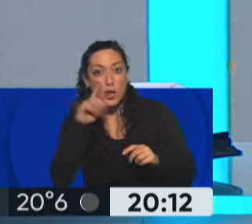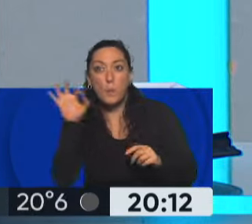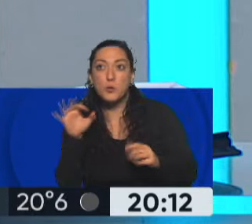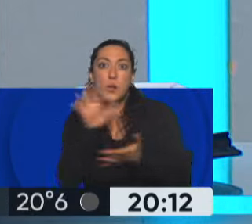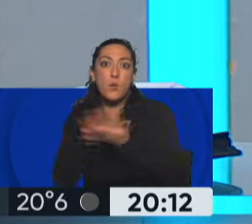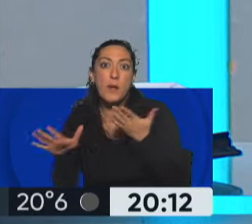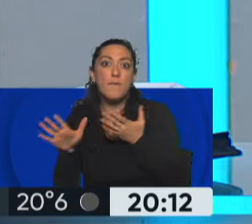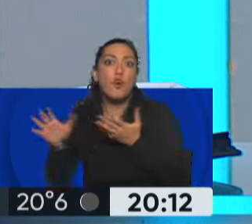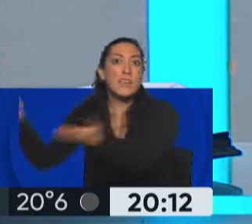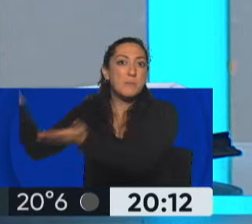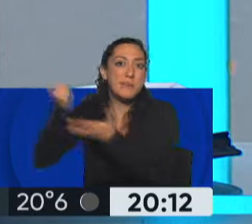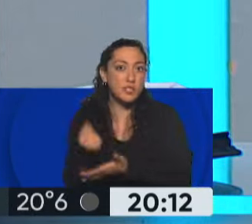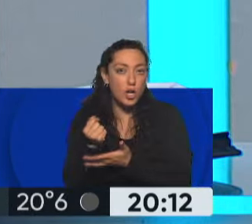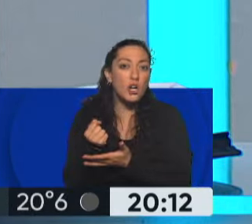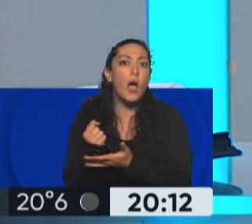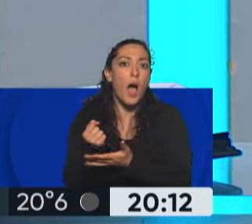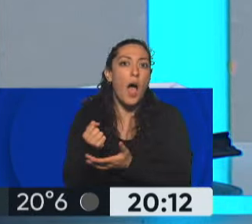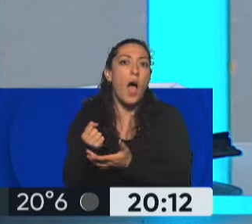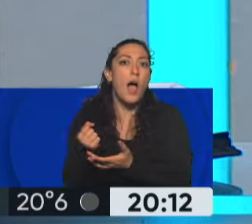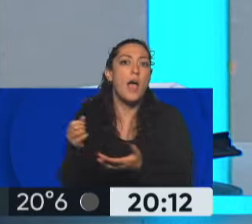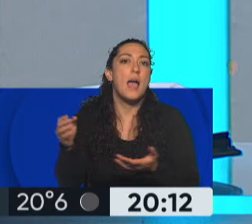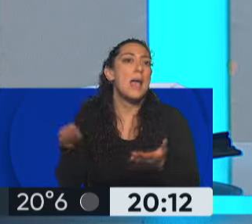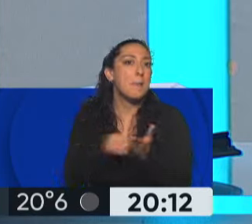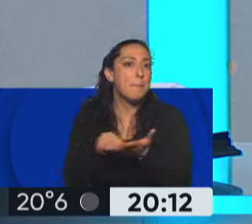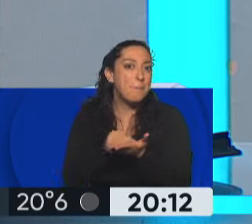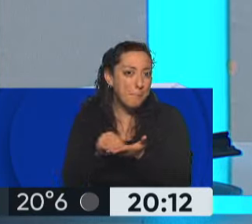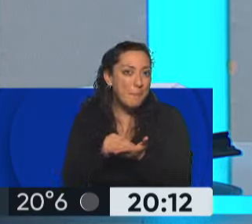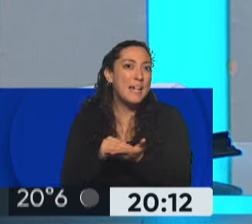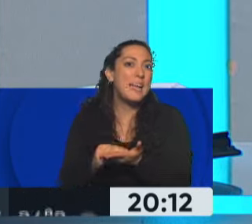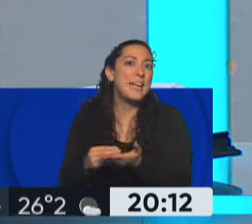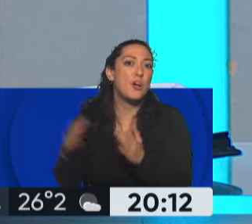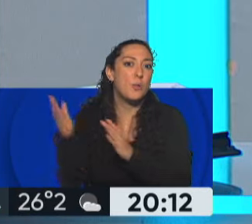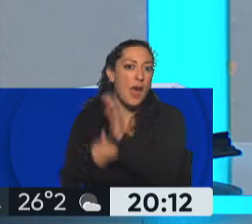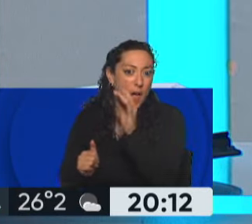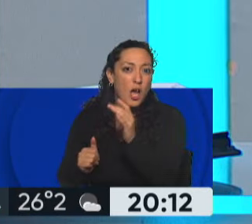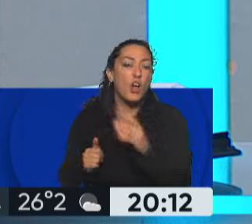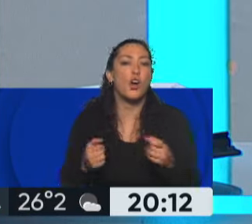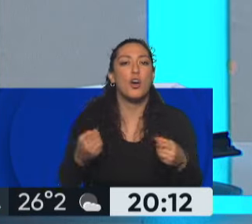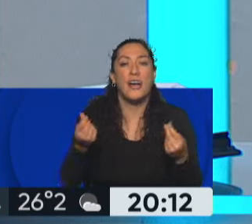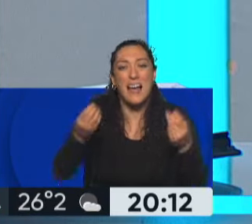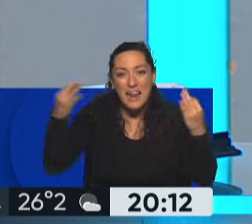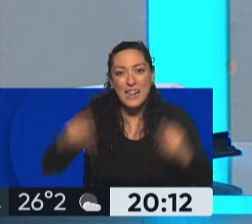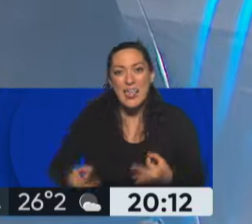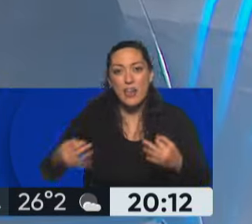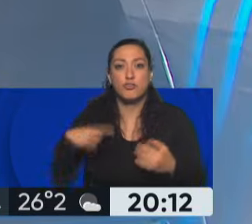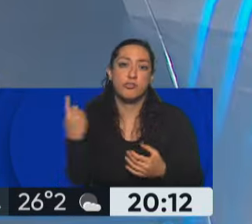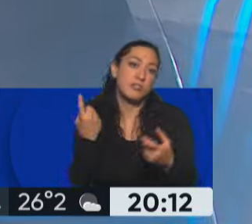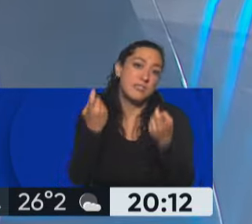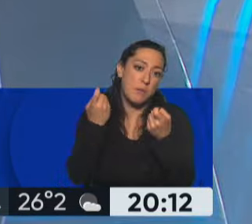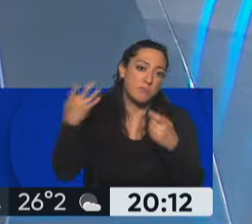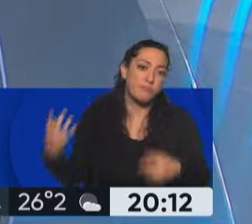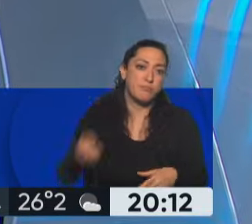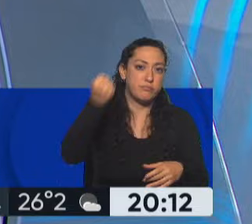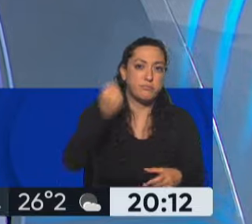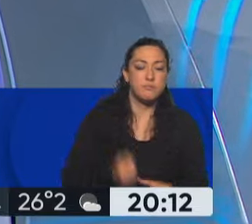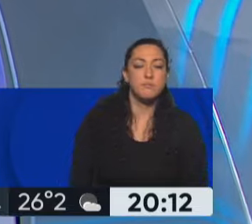inversión Por ende directamente relacionado con el empleo Genuino y con la salida laboral de calidad que necesitamos bien le quería